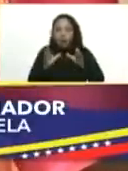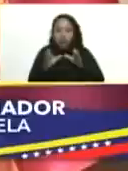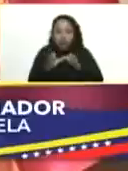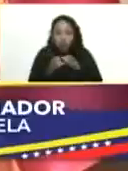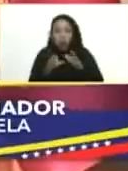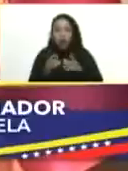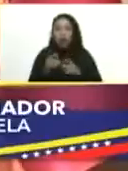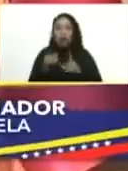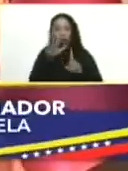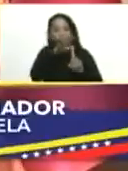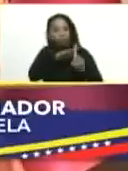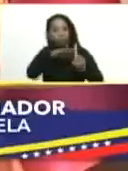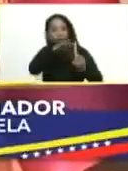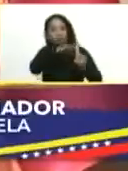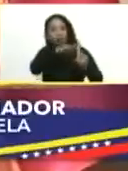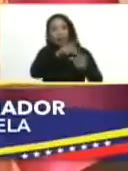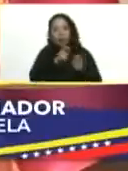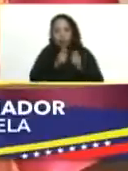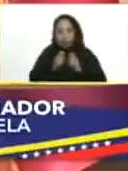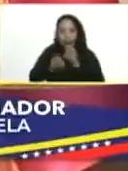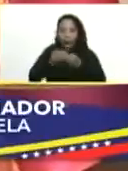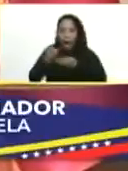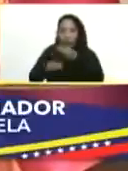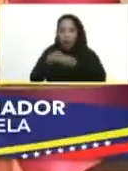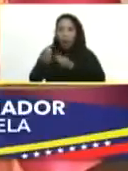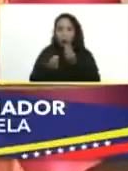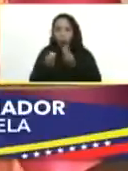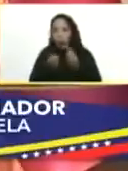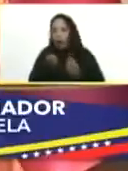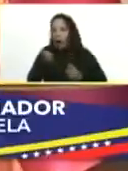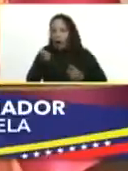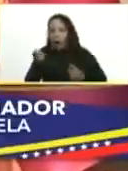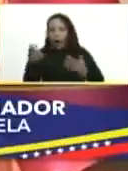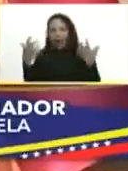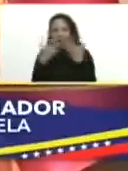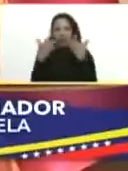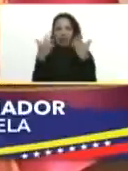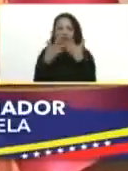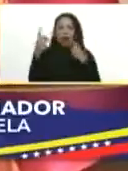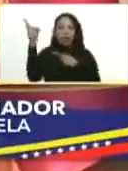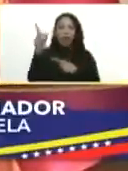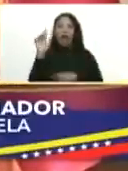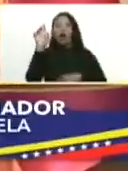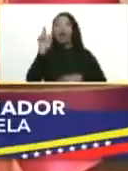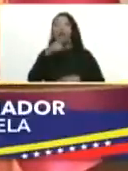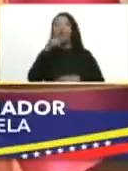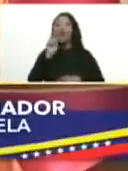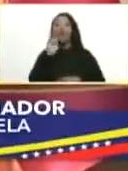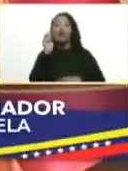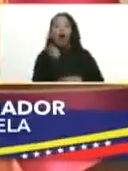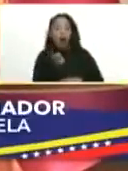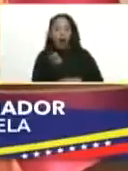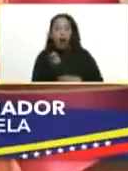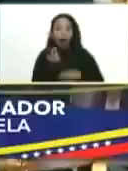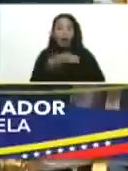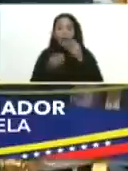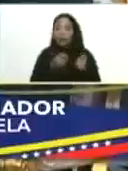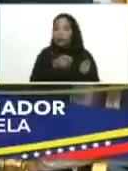y las amenazas de tratar de escalar la guerra de Ucrania y llevarlo a territorio